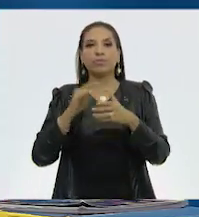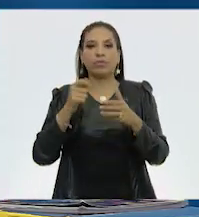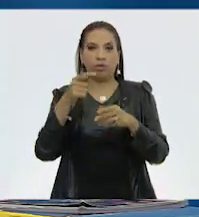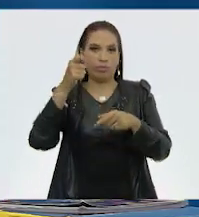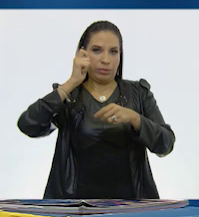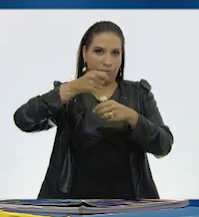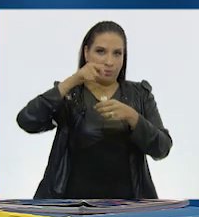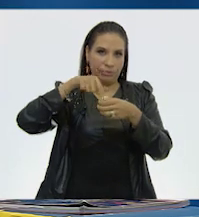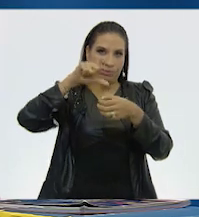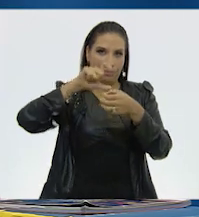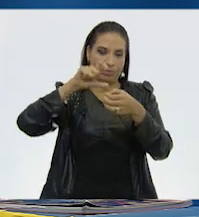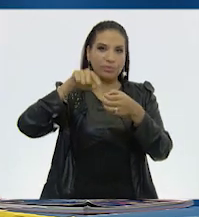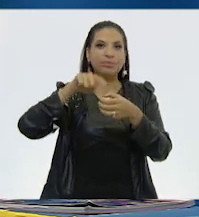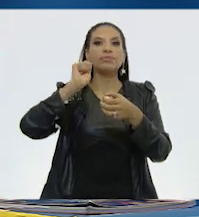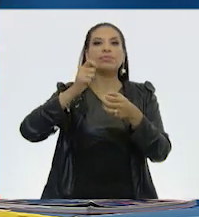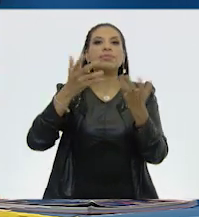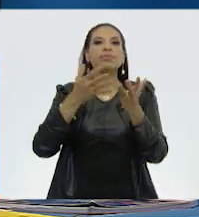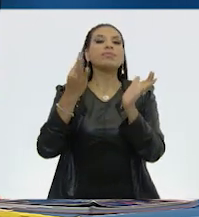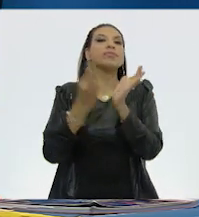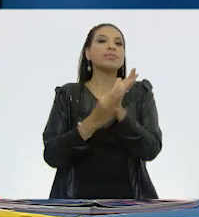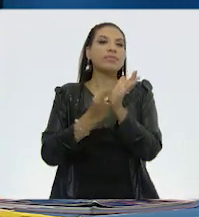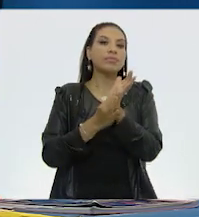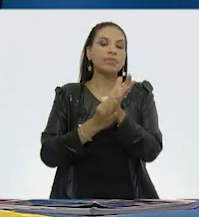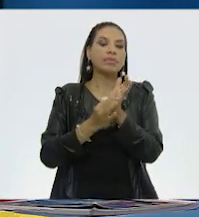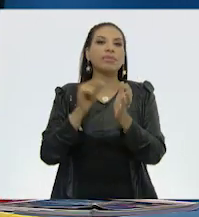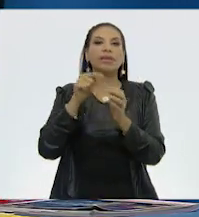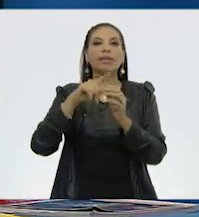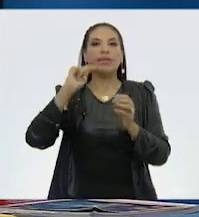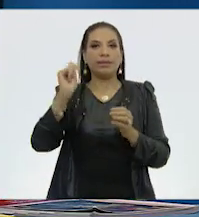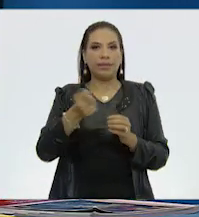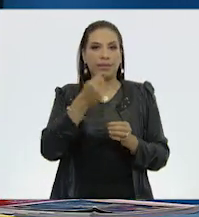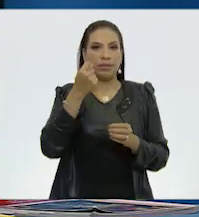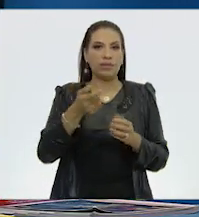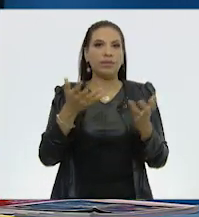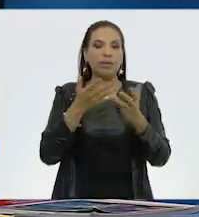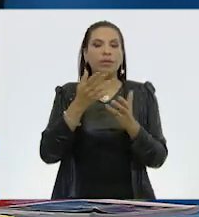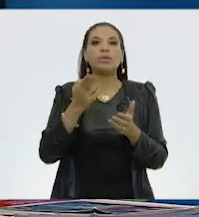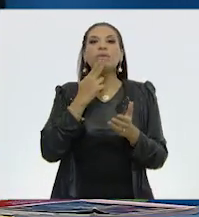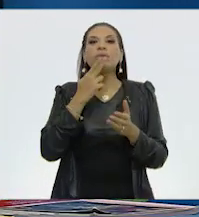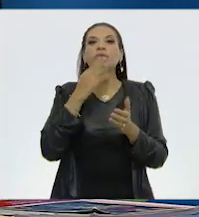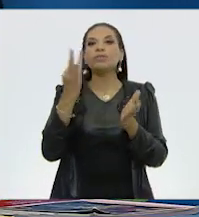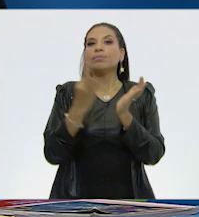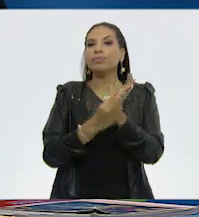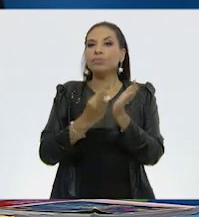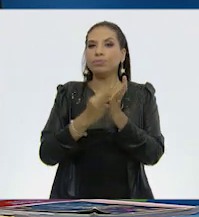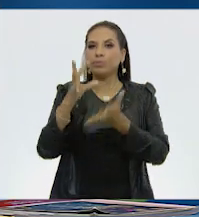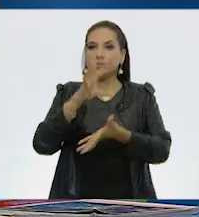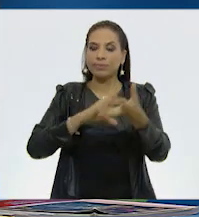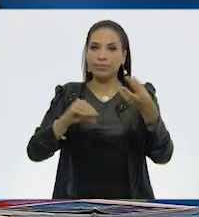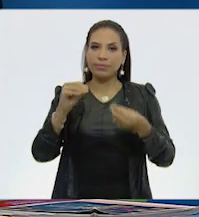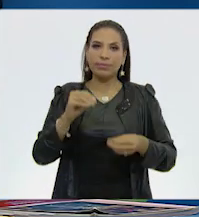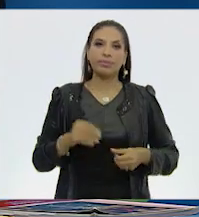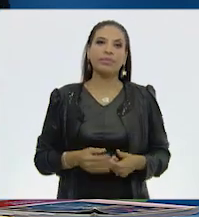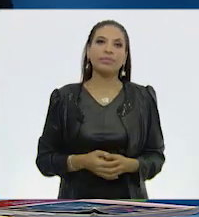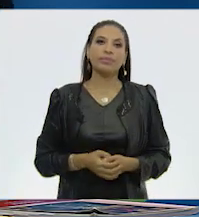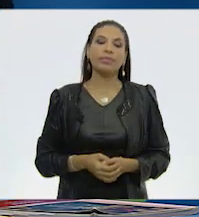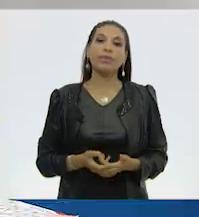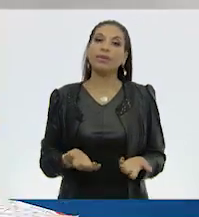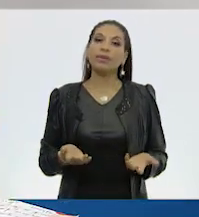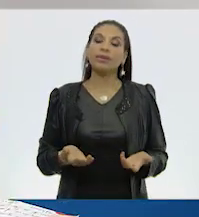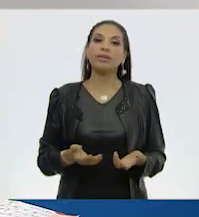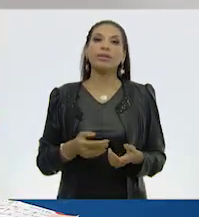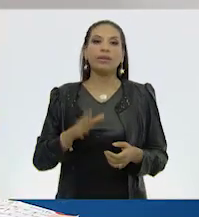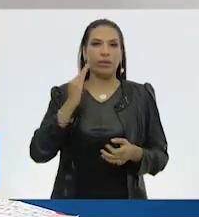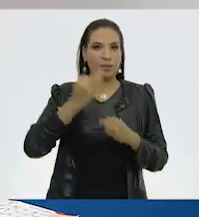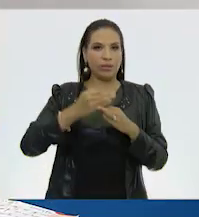de clavos y los clavos están hechos de metal. La tecnología hace uso de los metales. Ya que